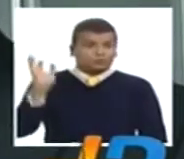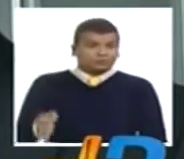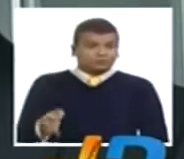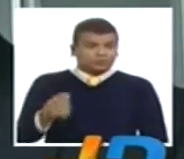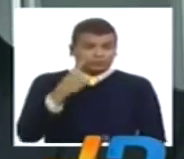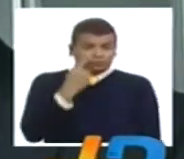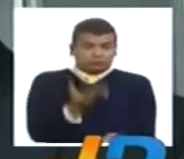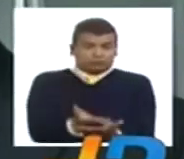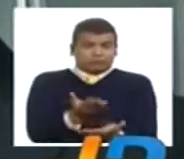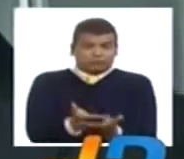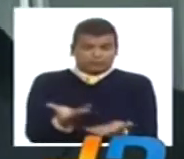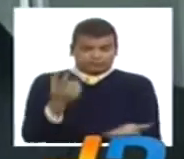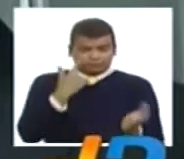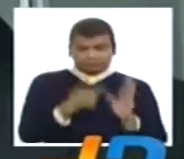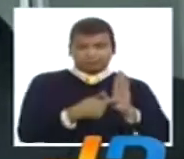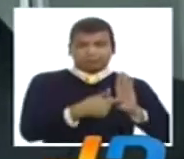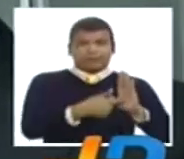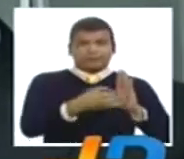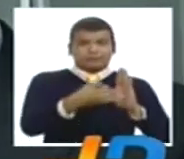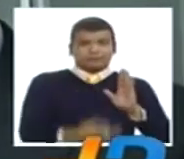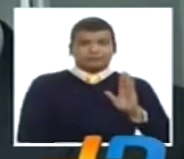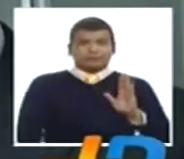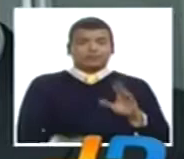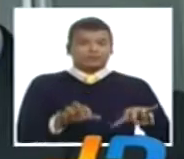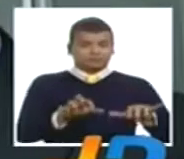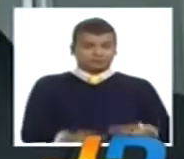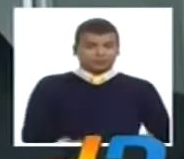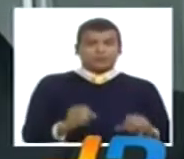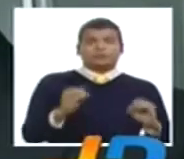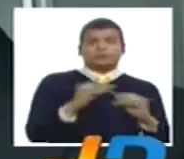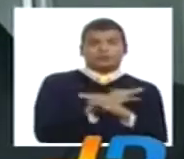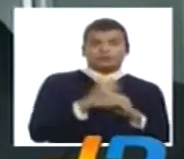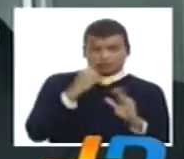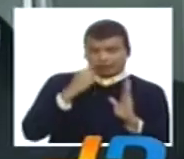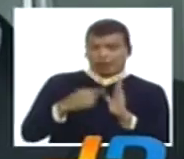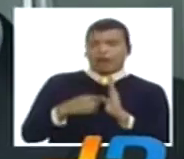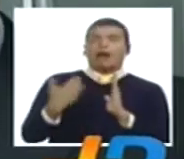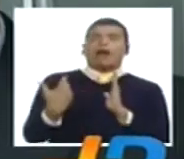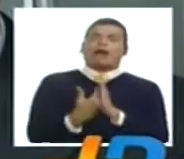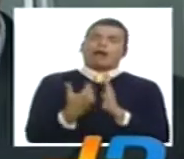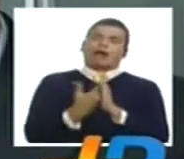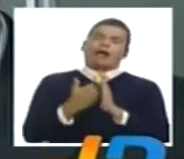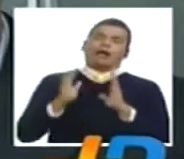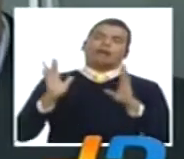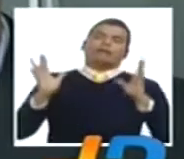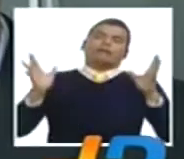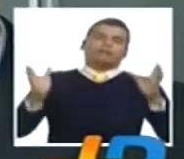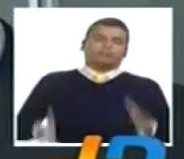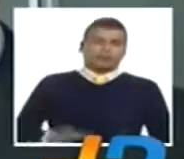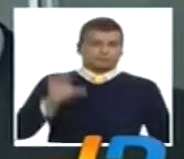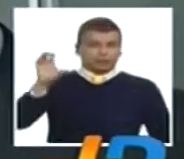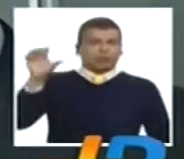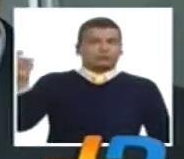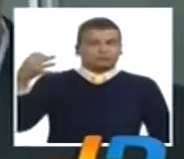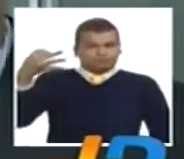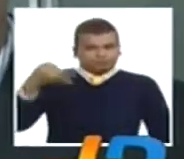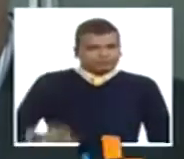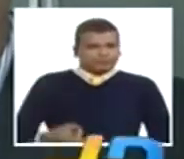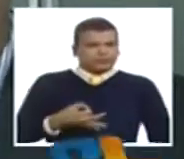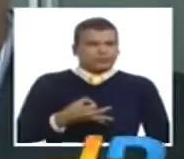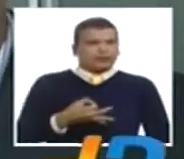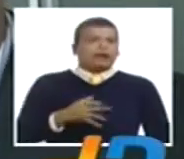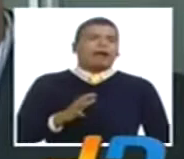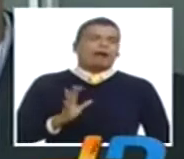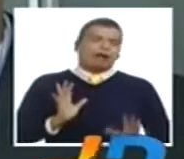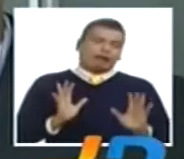pruebas suficientes y efectivamente la Secretaría de Tránsito lo puede comprobar que él no estaba en el país y que él no cometió la